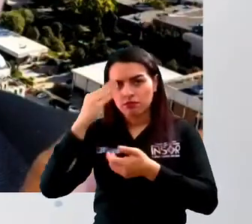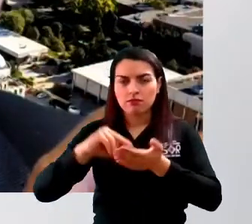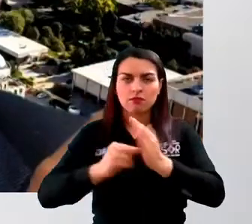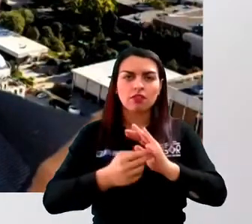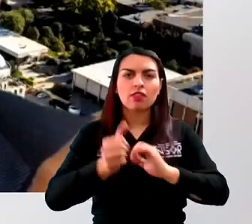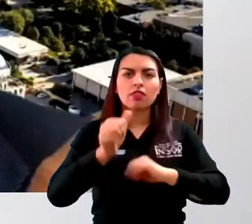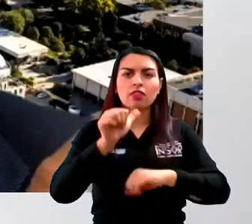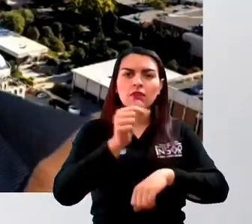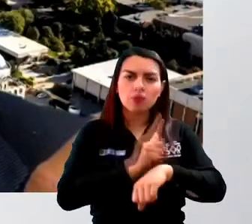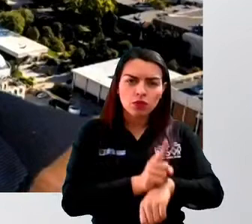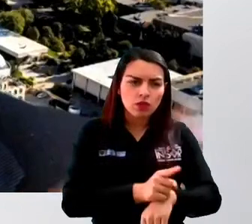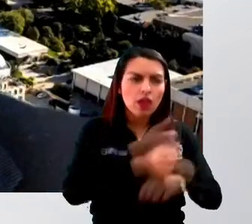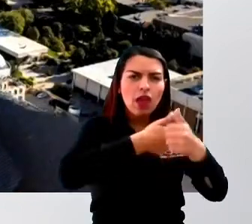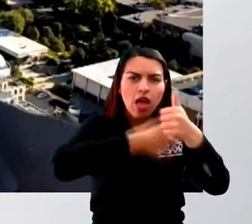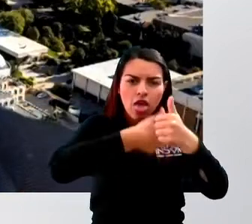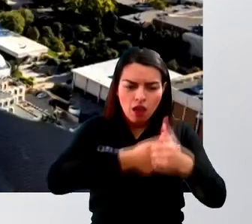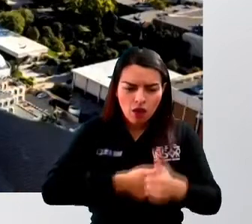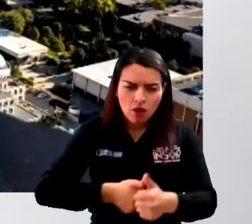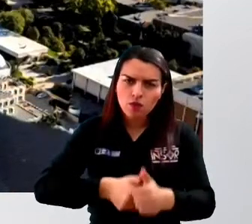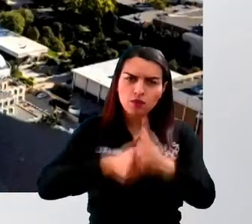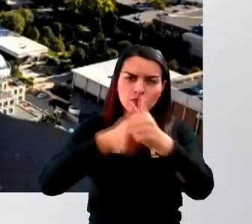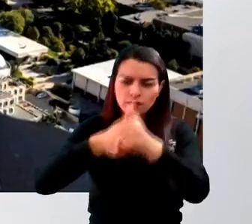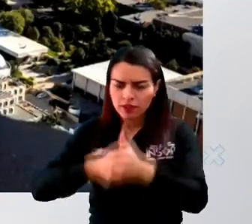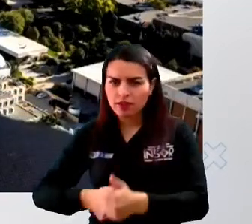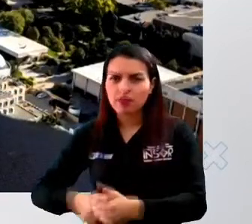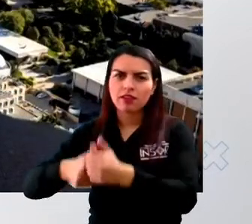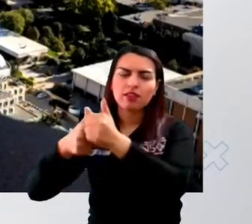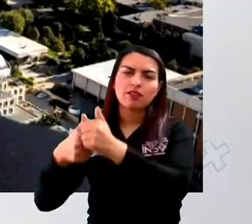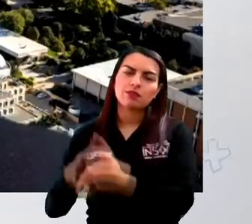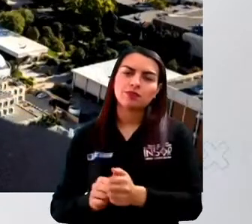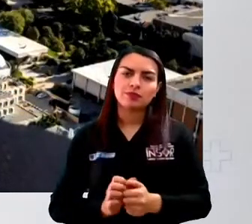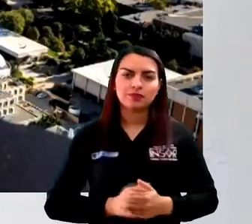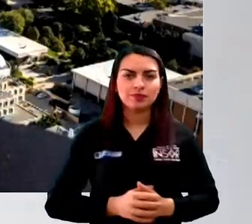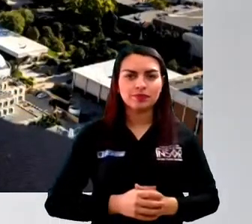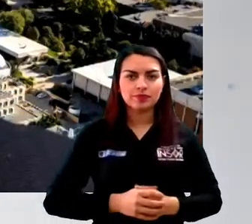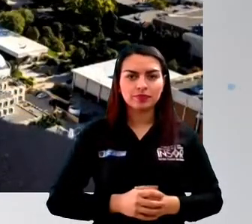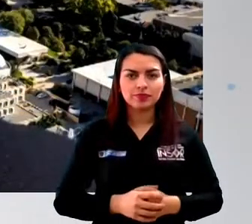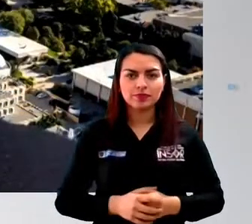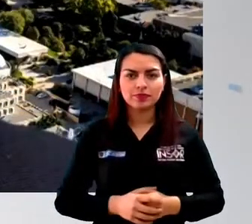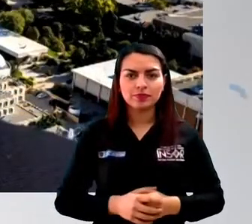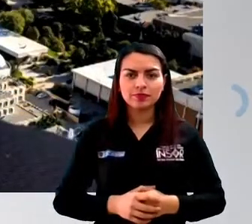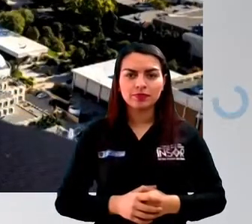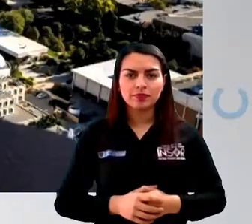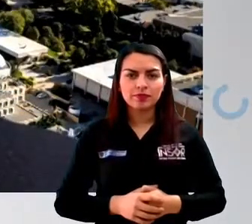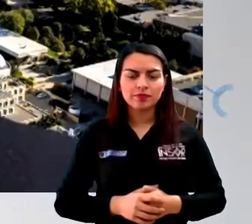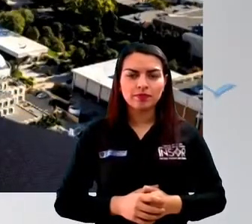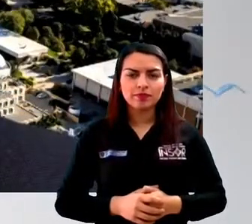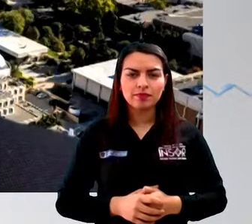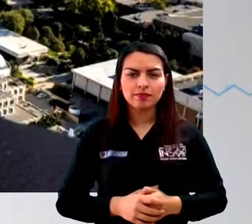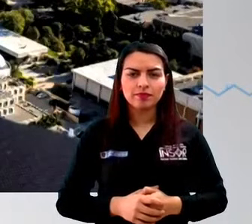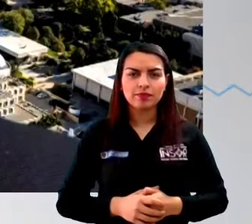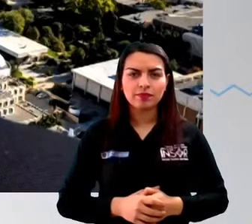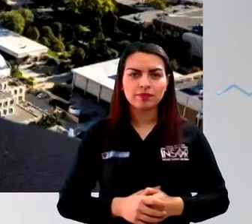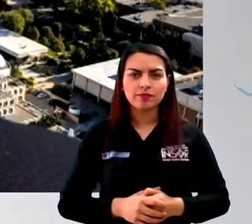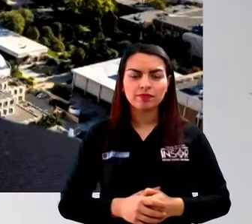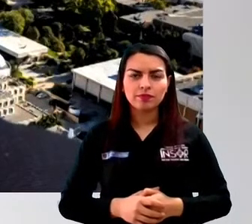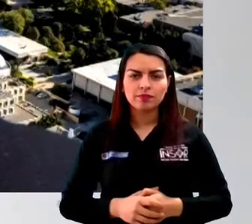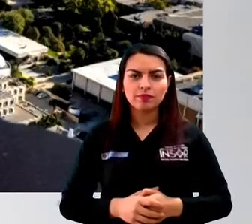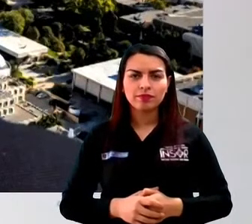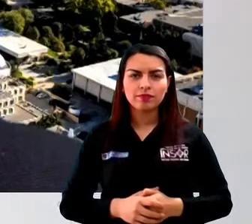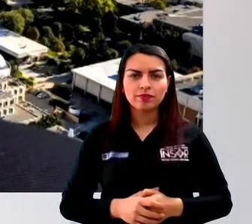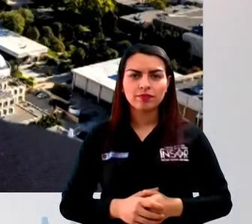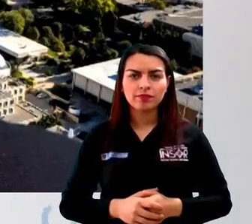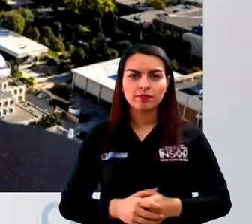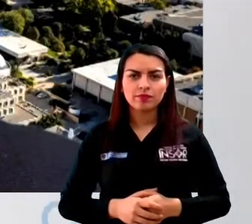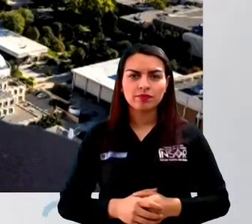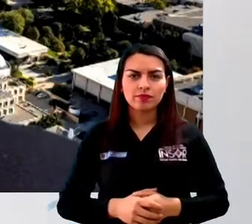minutos trabajando con esos grupos pequeños de estudiantes. more of what